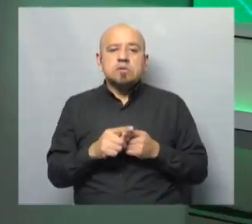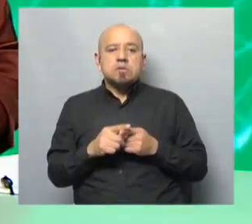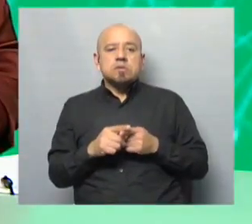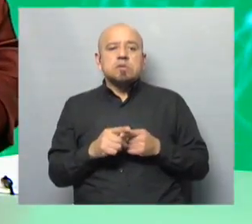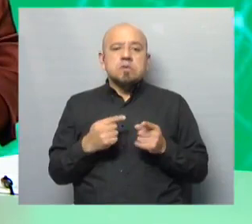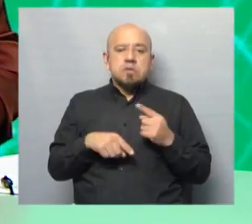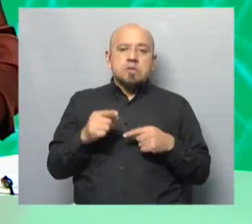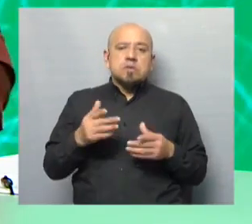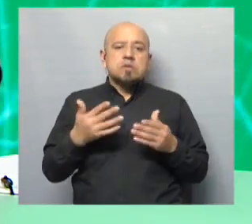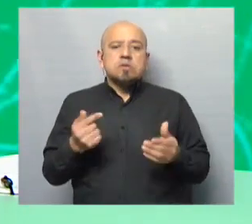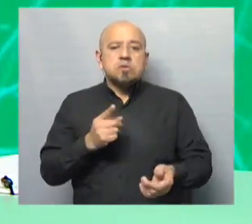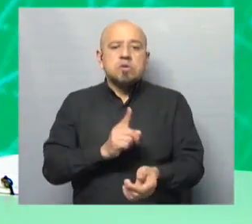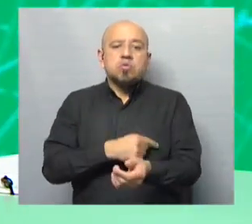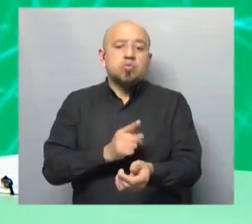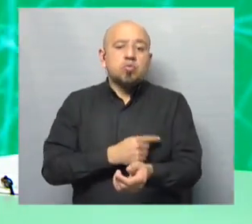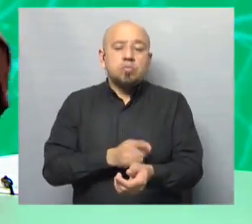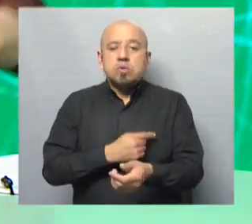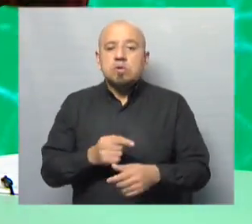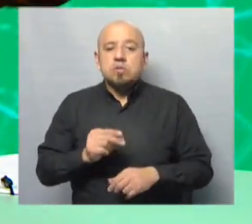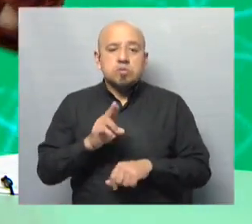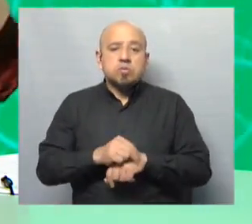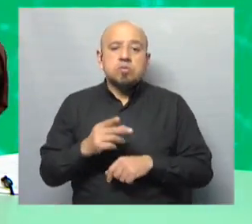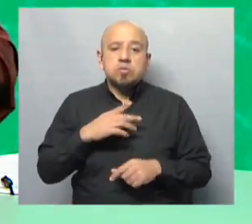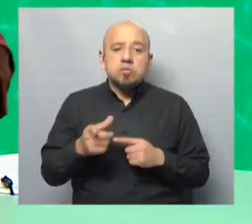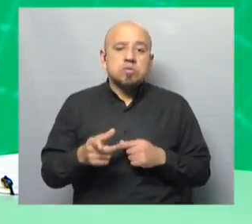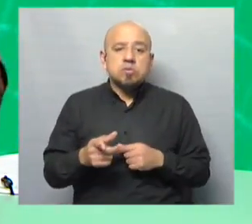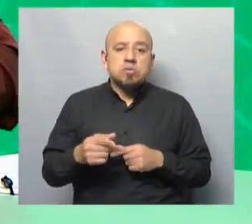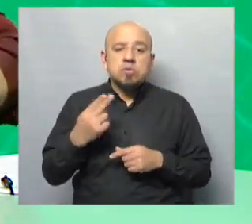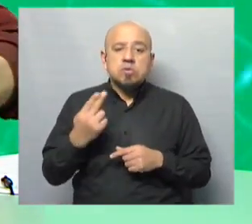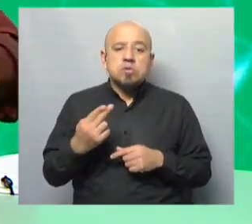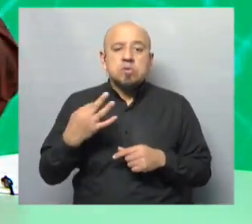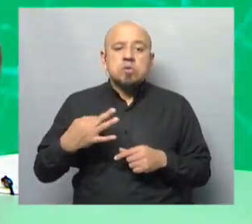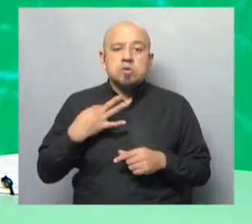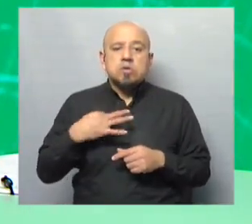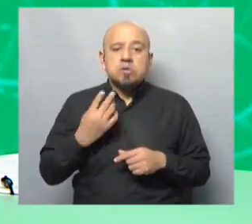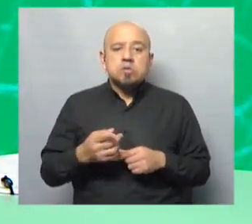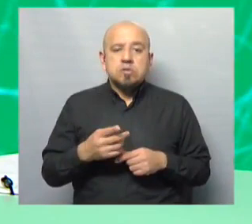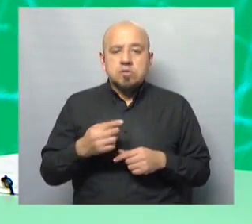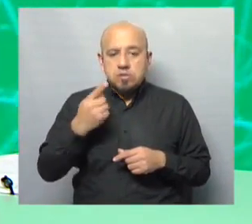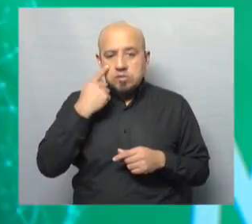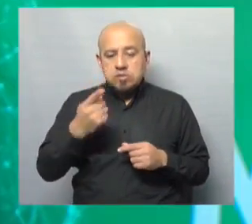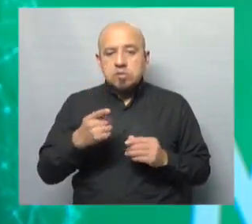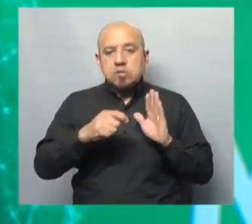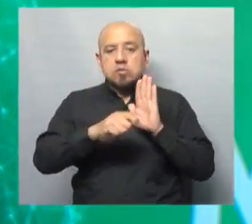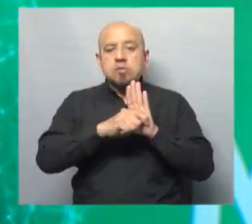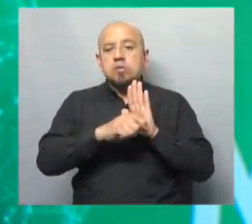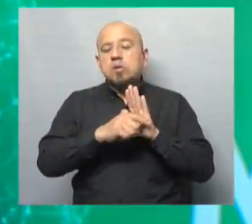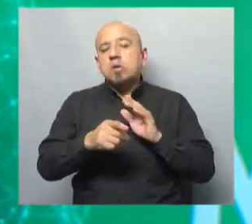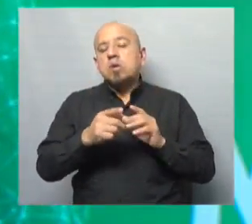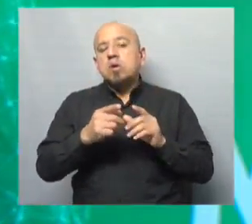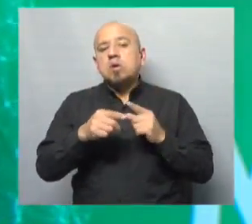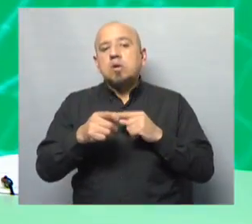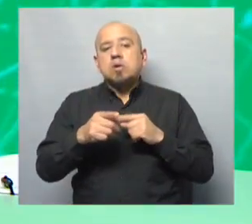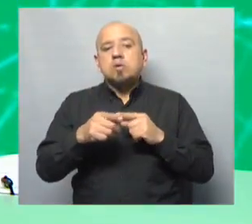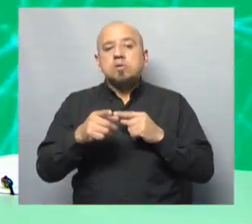suerte de costumbre de uso esté habilitado desde hace muchos años porque incluso veíamos un artículo en el que hablaba una intervención